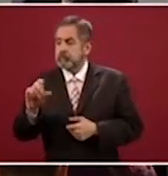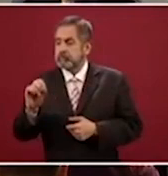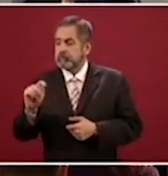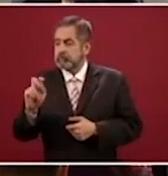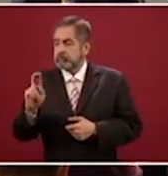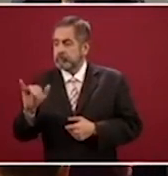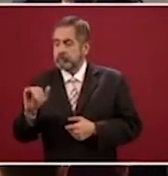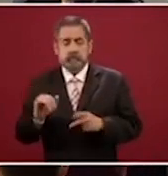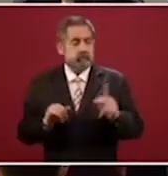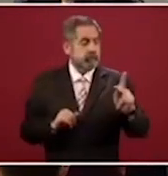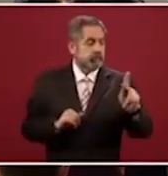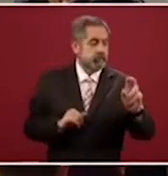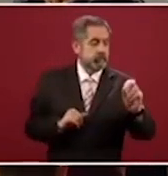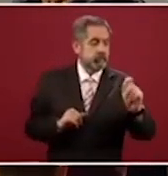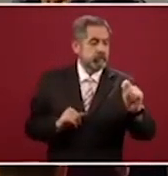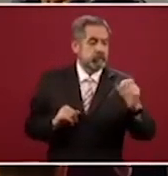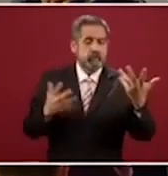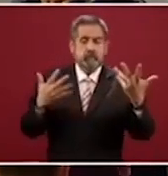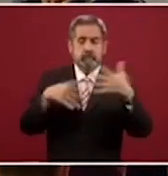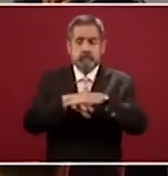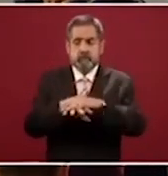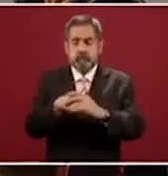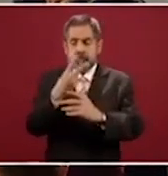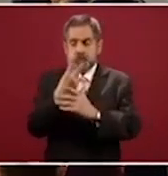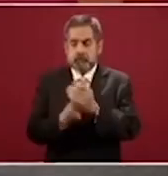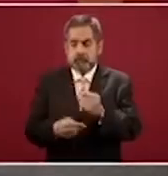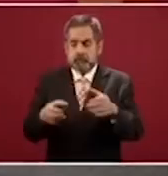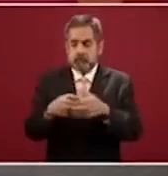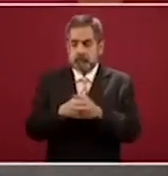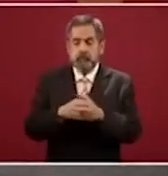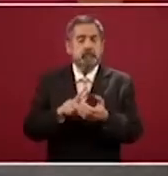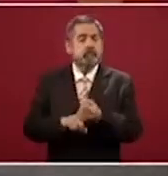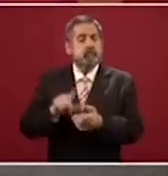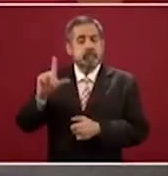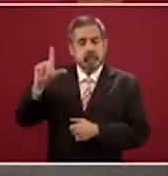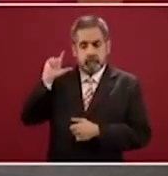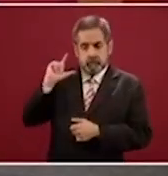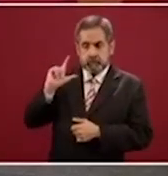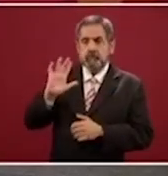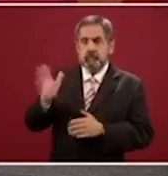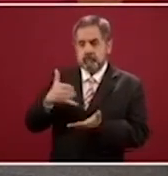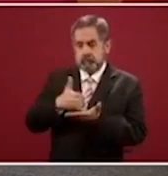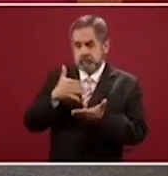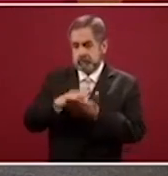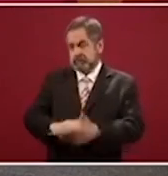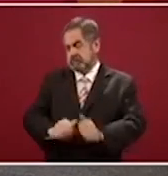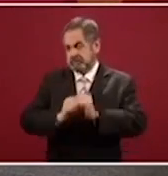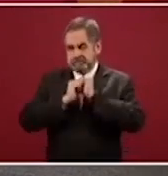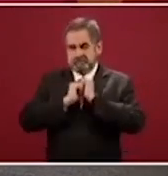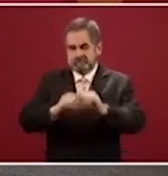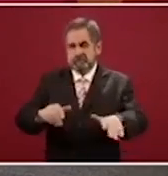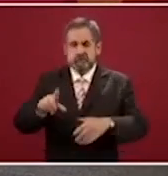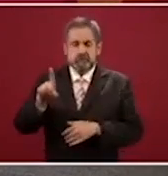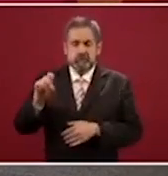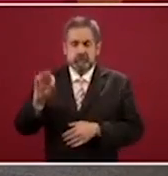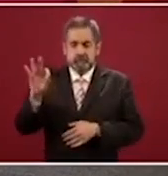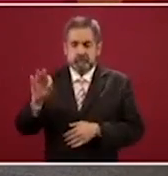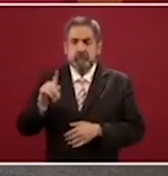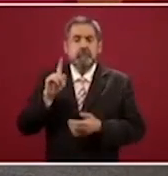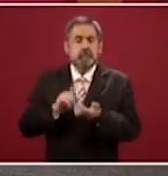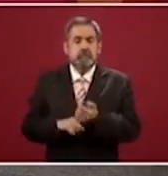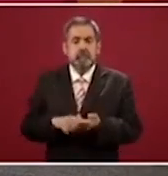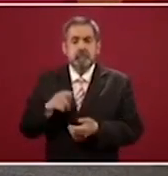para la asistencia pública, y el pasado lunes ya se publicó el decreto donde la lotería